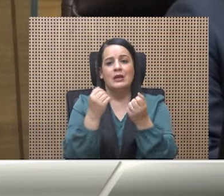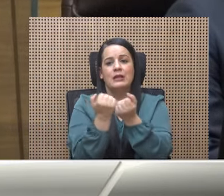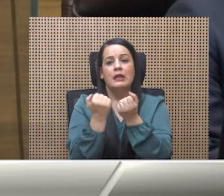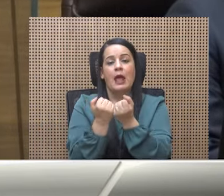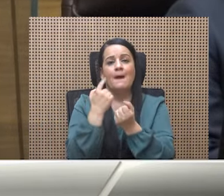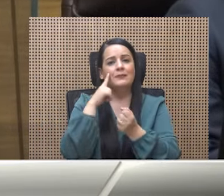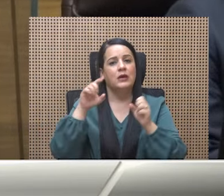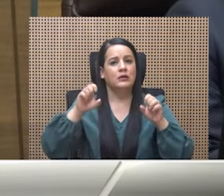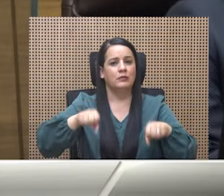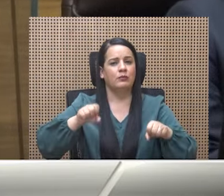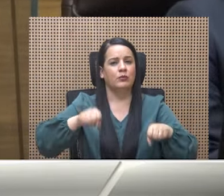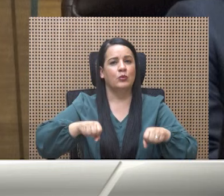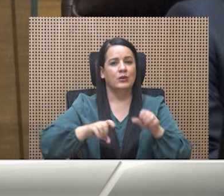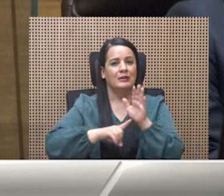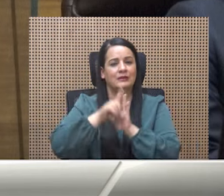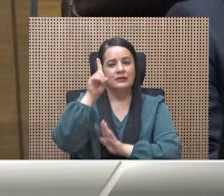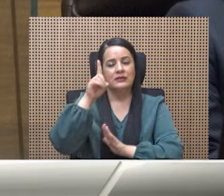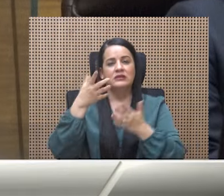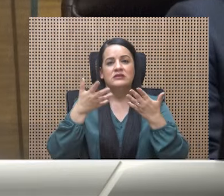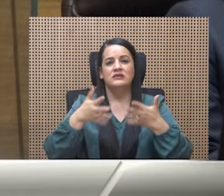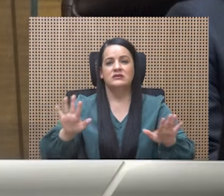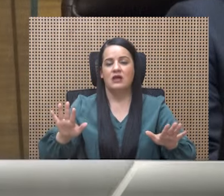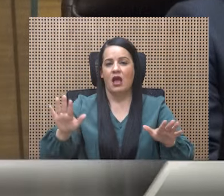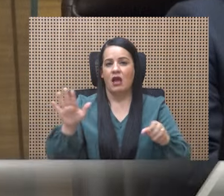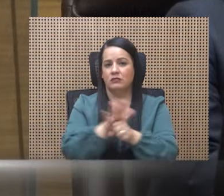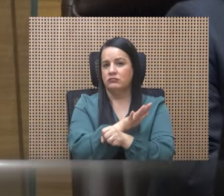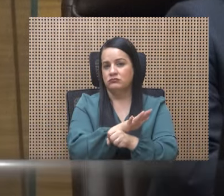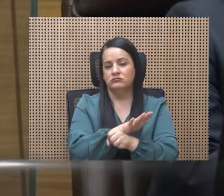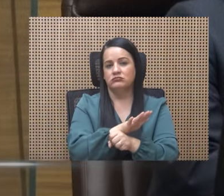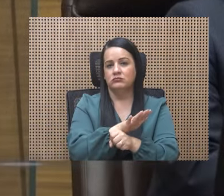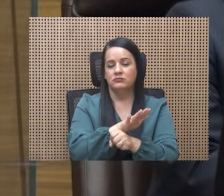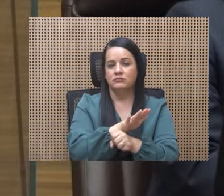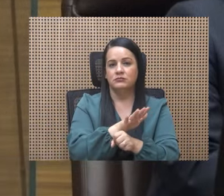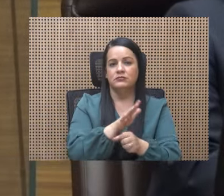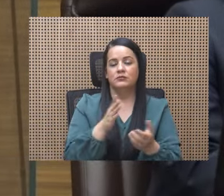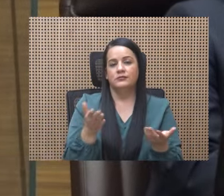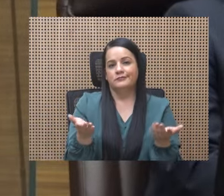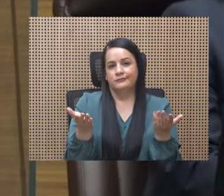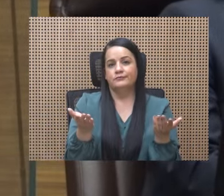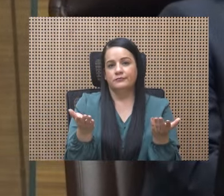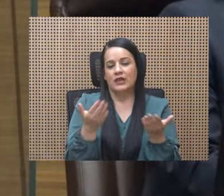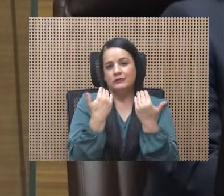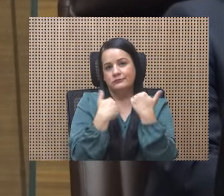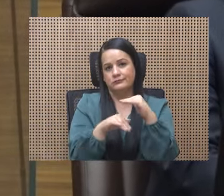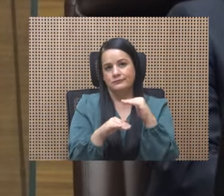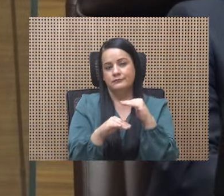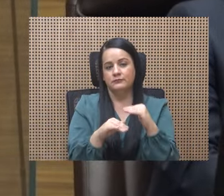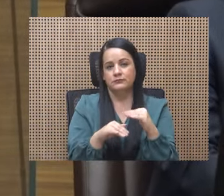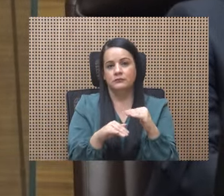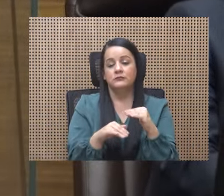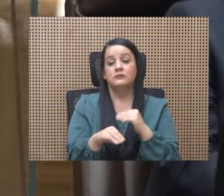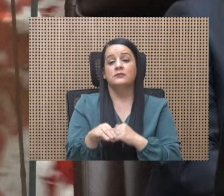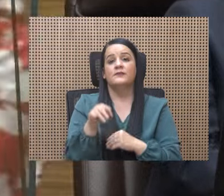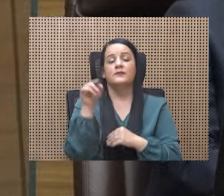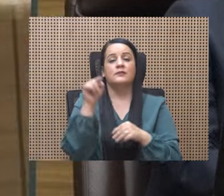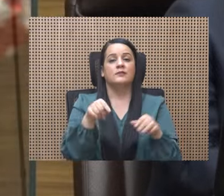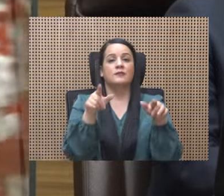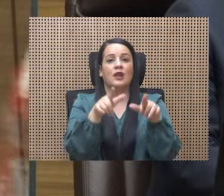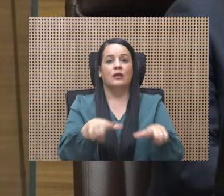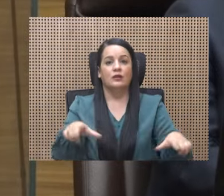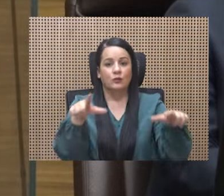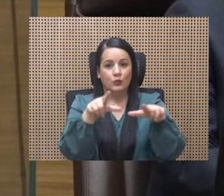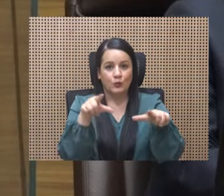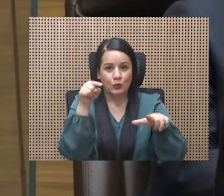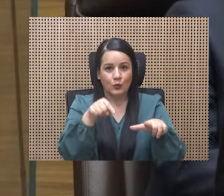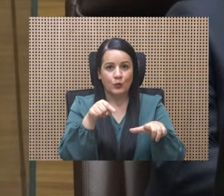desarrollarse ya está totalmente cubierto y y y está muy limitada esto es un lote que se